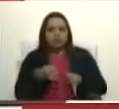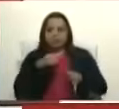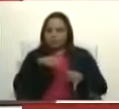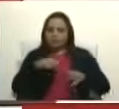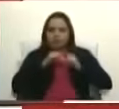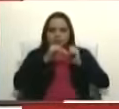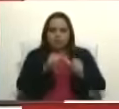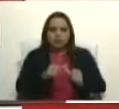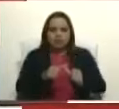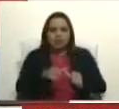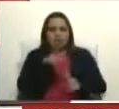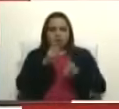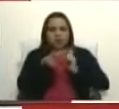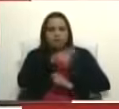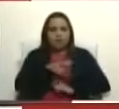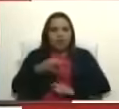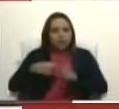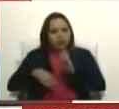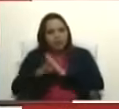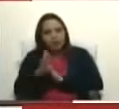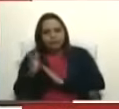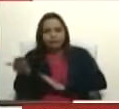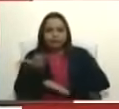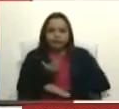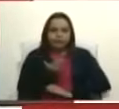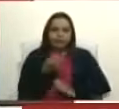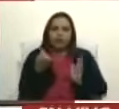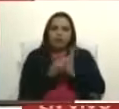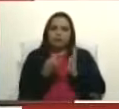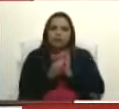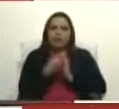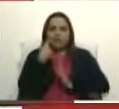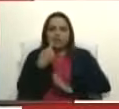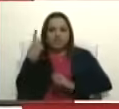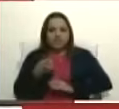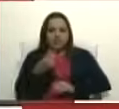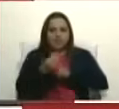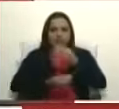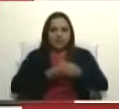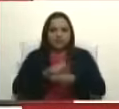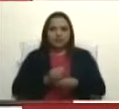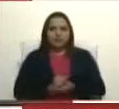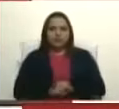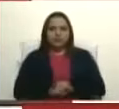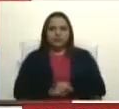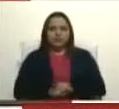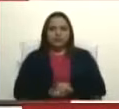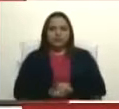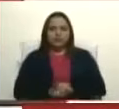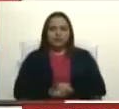Ahora hay gente que va y viene, porque quien paga la cuenta... los obliga a decirlo. ¿Ah?